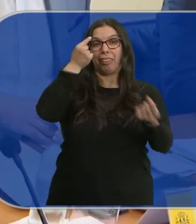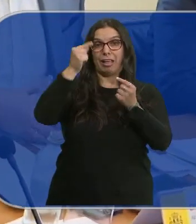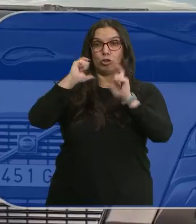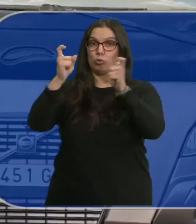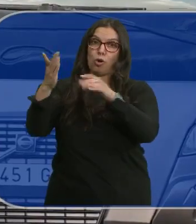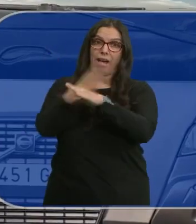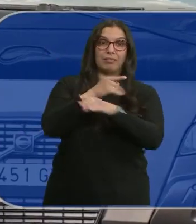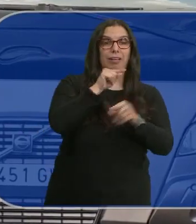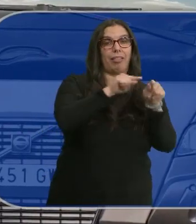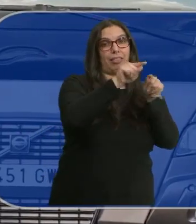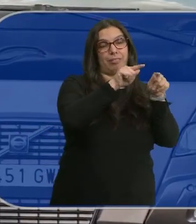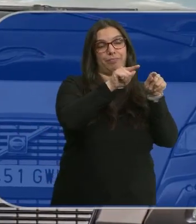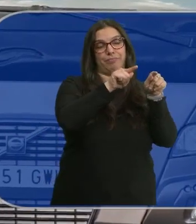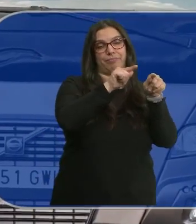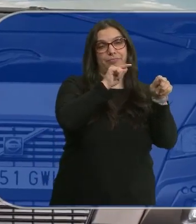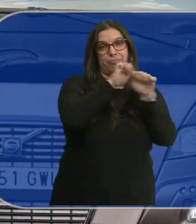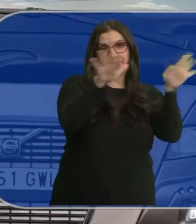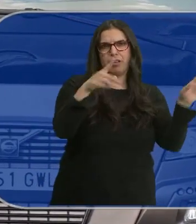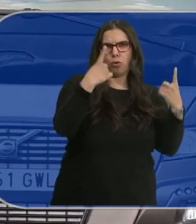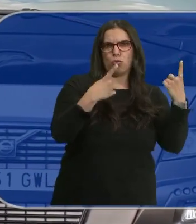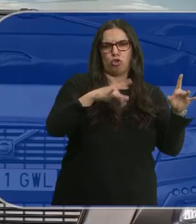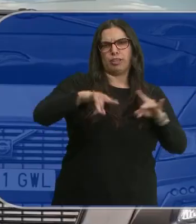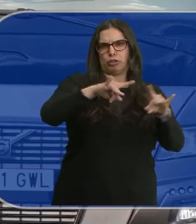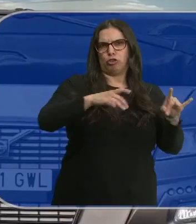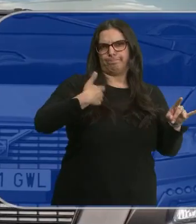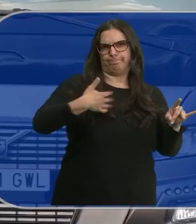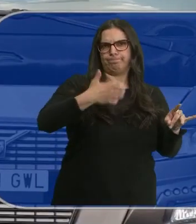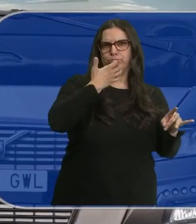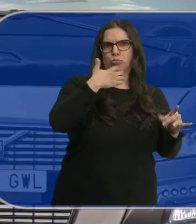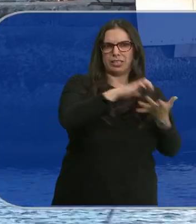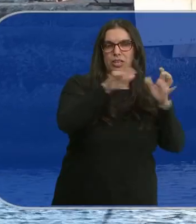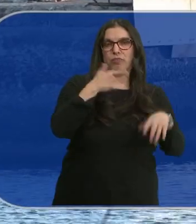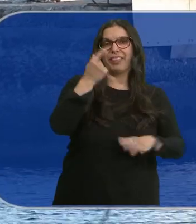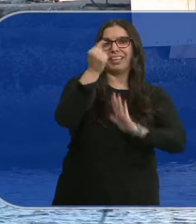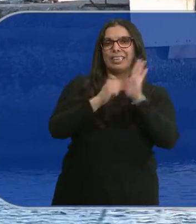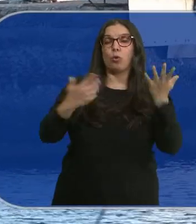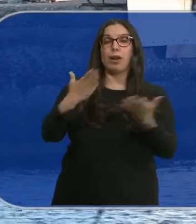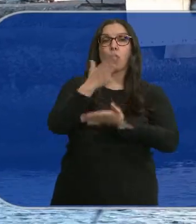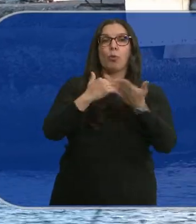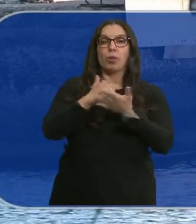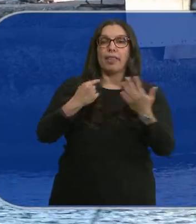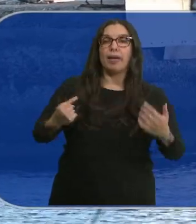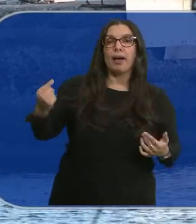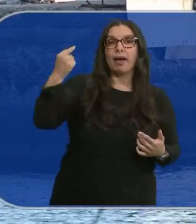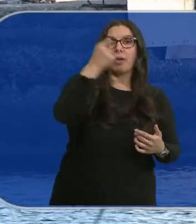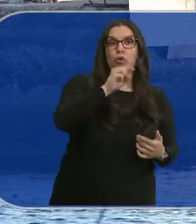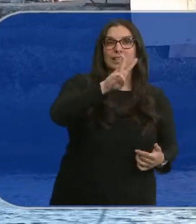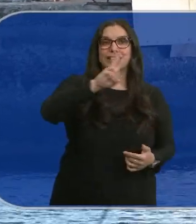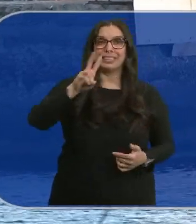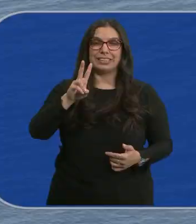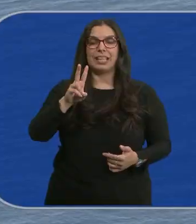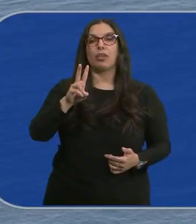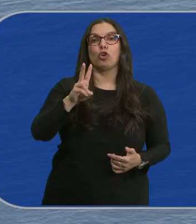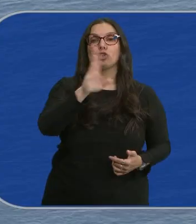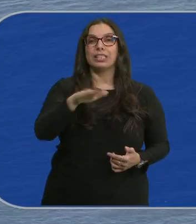de la reunión para malestar de territorios como Castilla y León. Datos que se basan en un criterio, que cada comunidad acoja 32 niños por